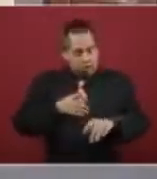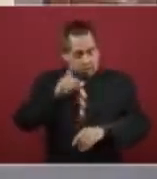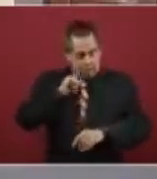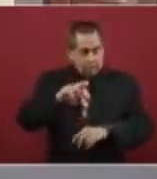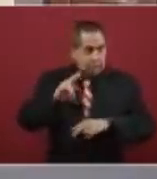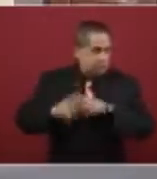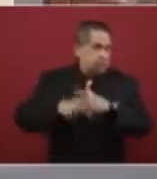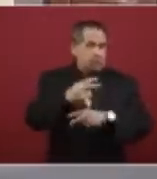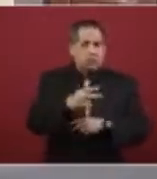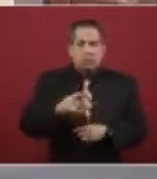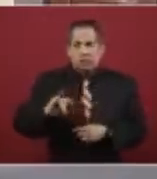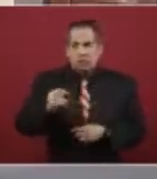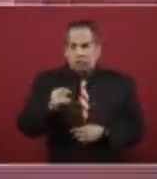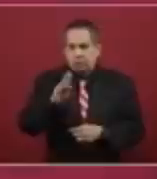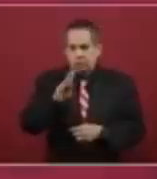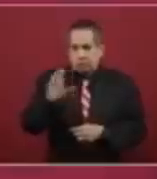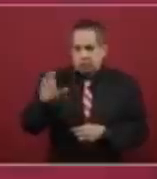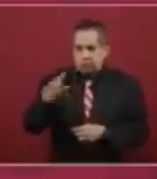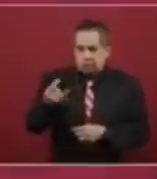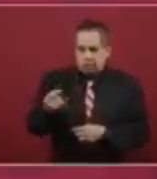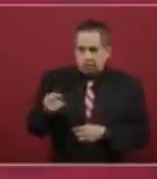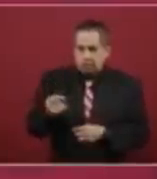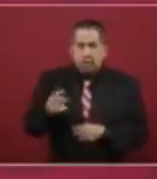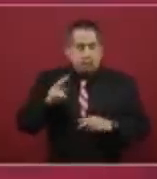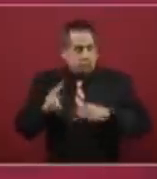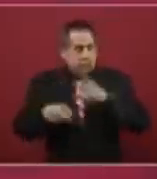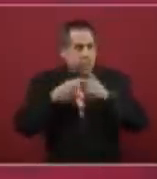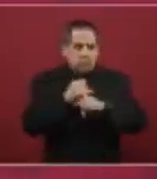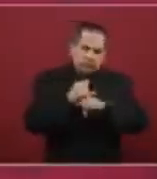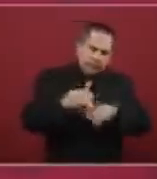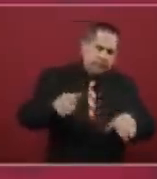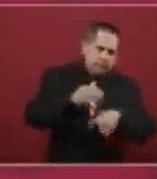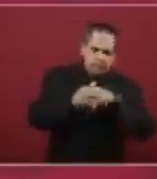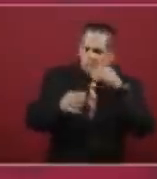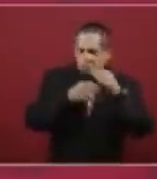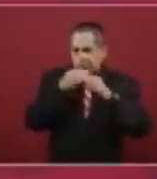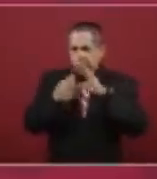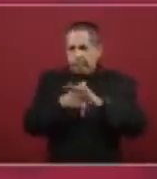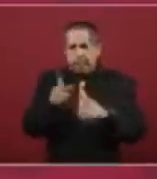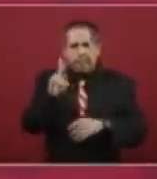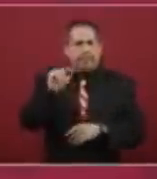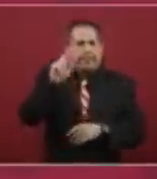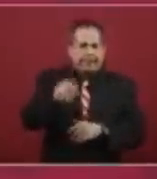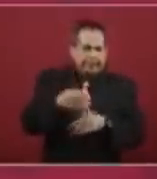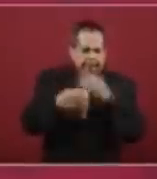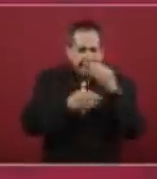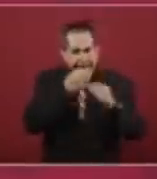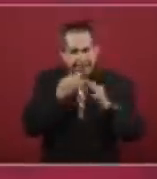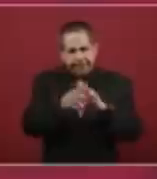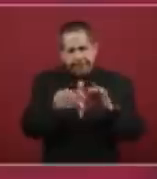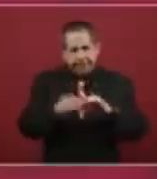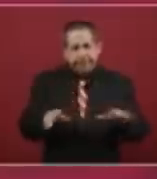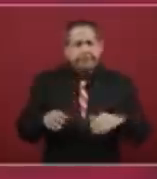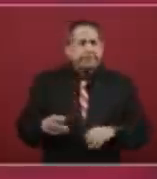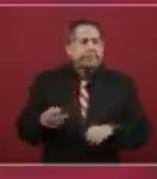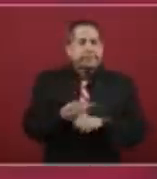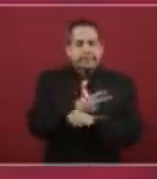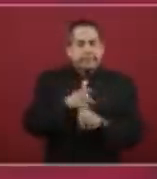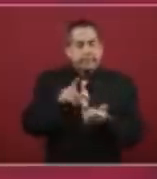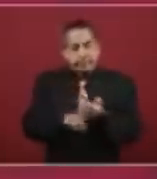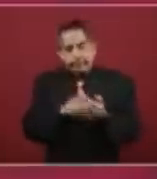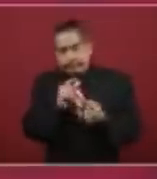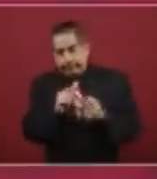a Baja California, vamos a informar sobre el plan que se está